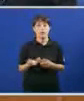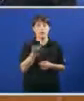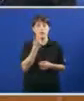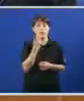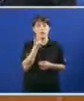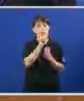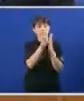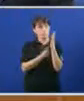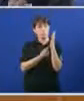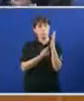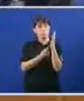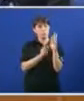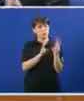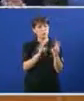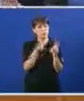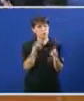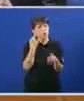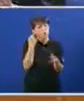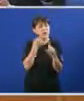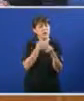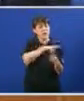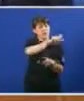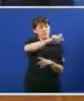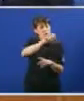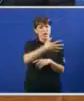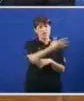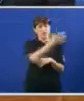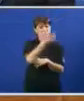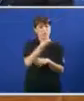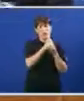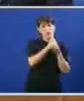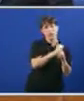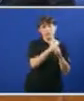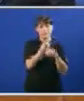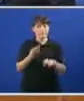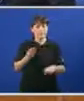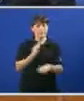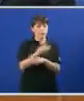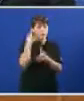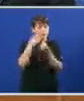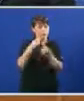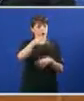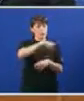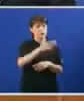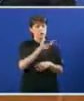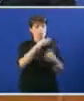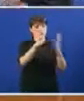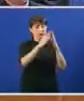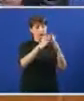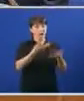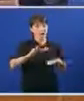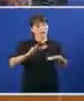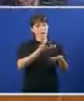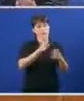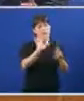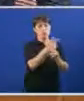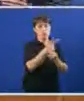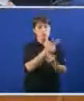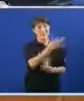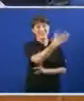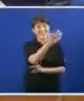partida presupuestaria para que 500 dependentes máis teñan o servicio de axuda no fogar.